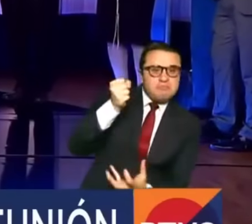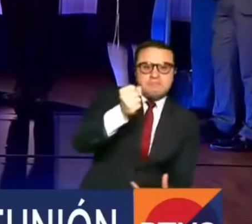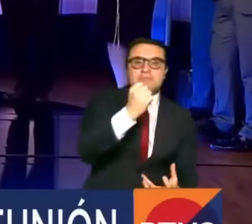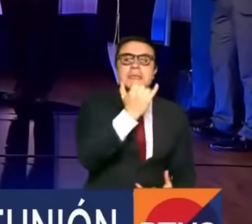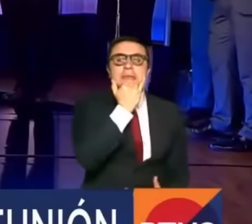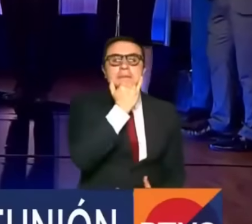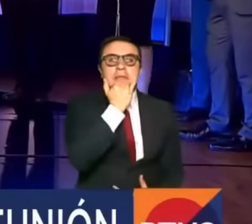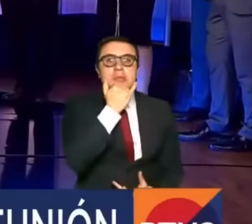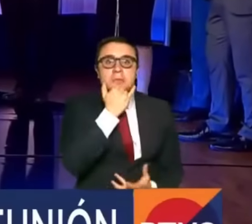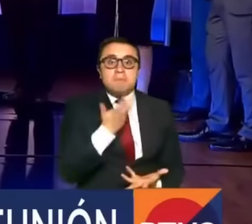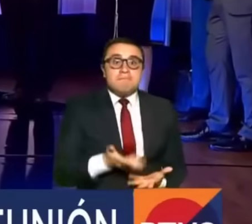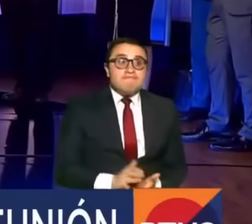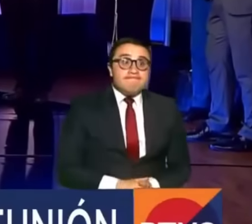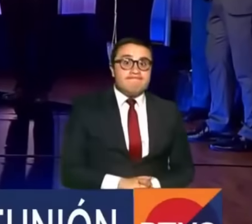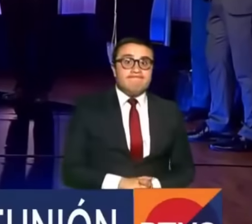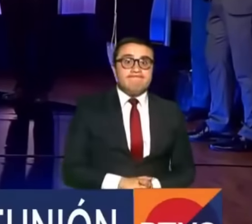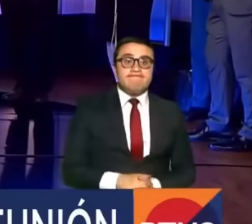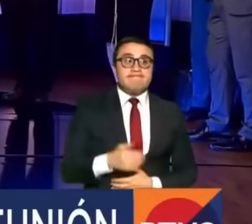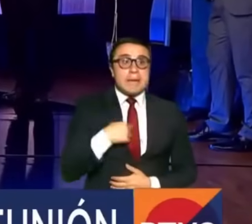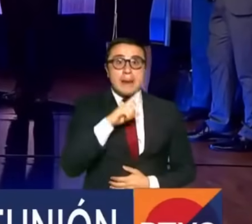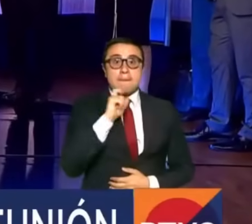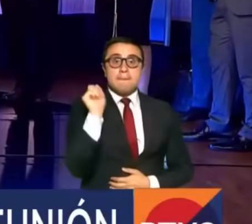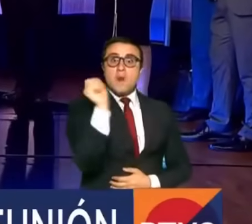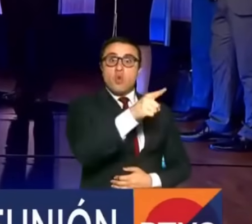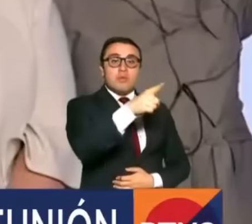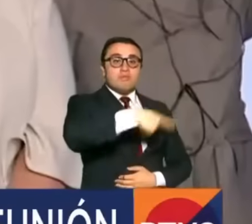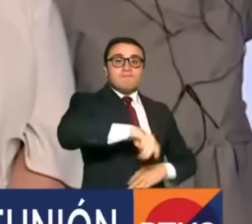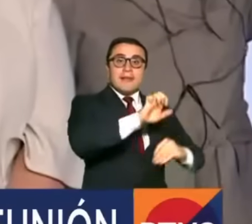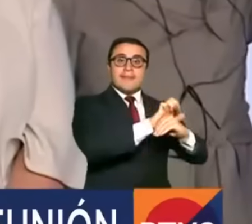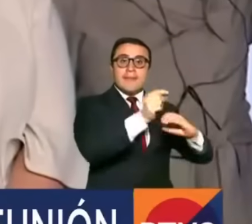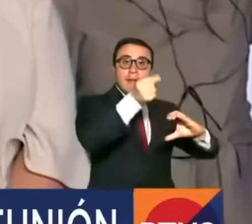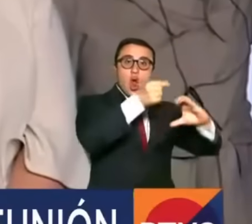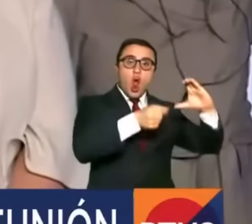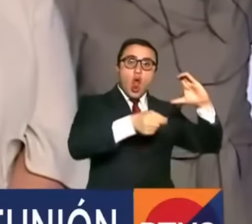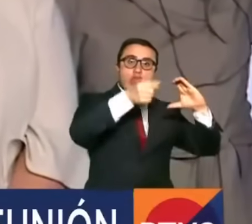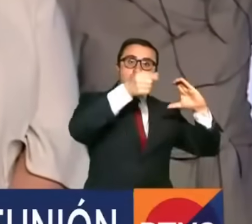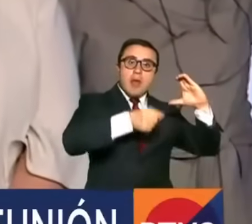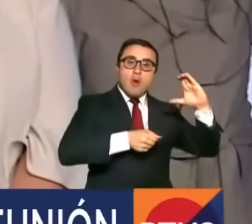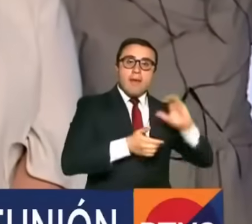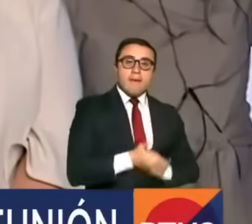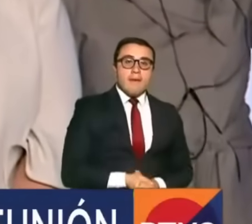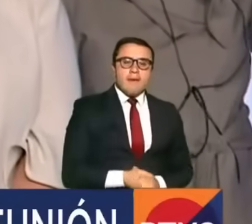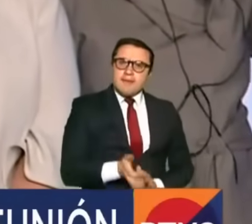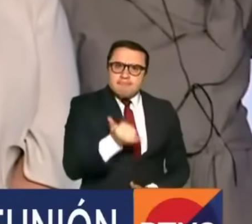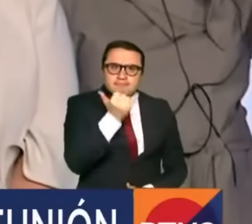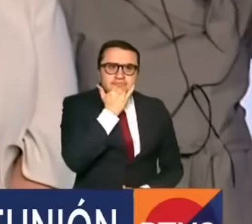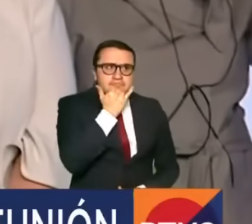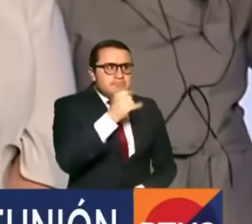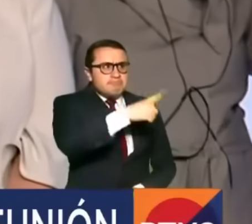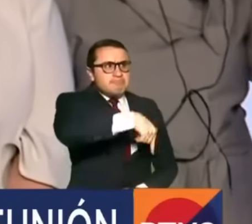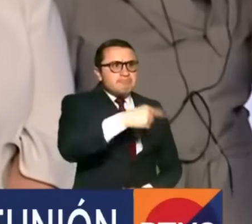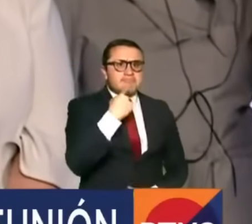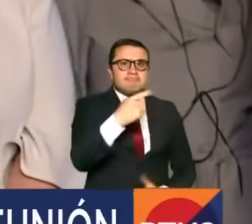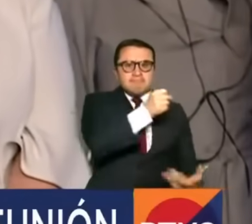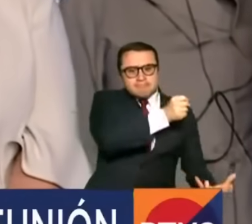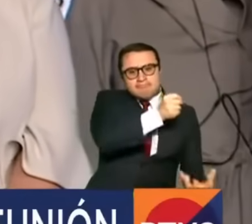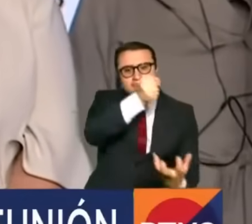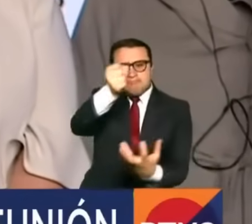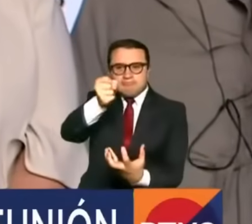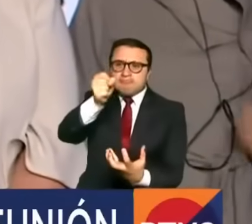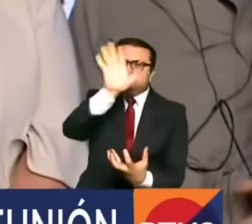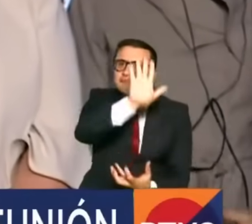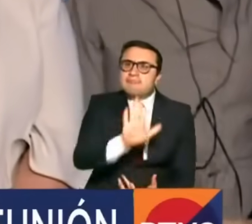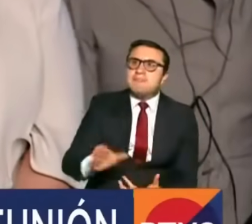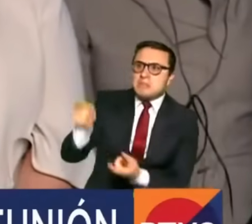Esa debería ser una pregunta a hacer a la Contraloría. ¿Qué pasó con el dinero que dicen se invirtió en estos